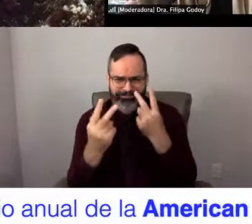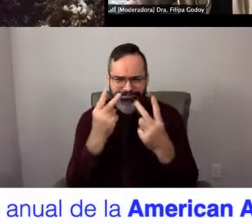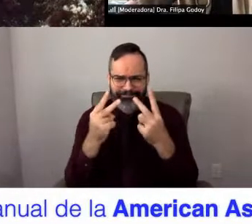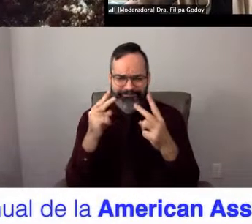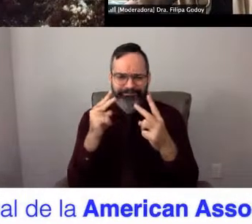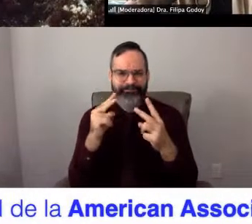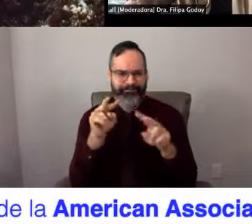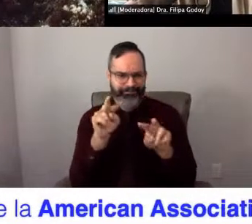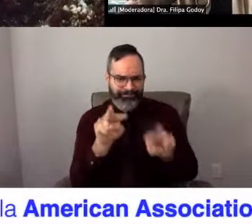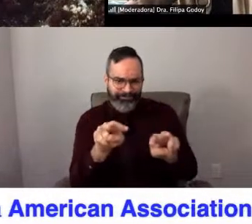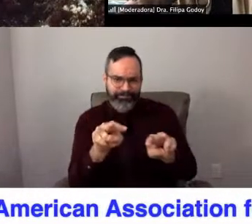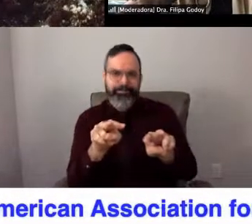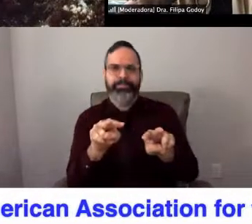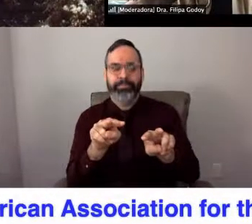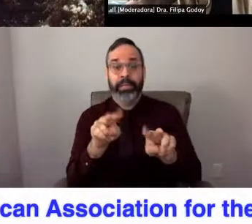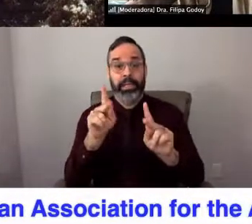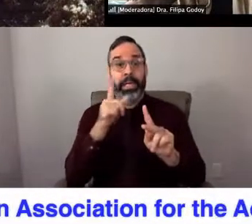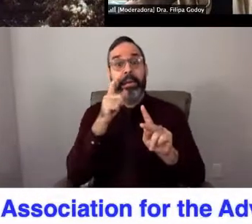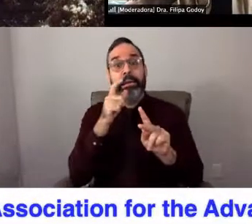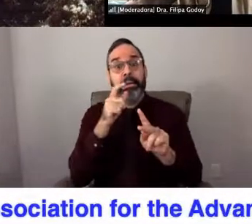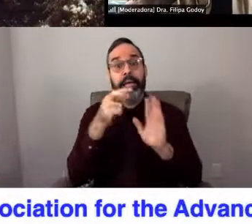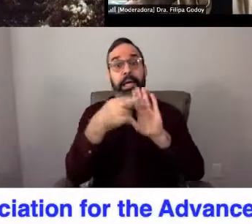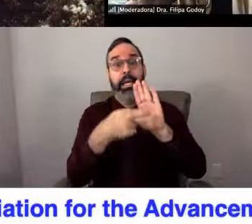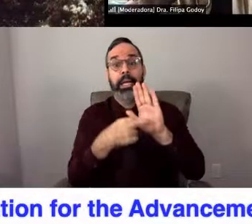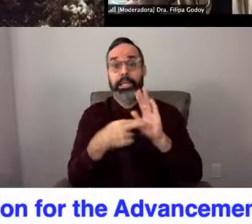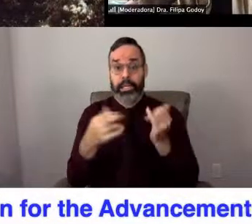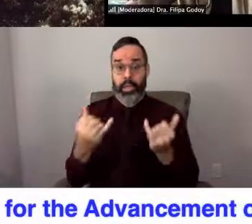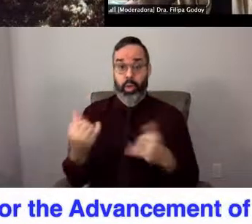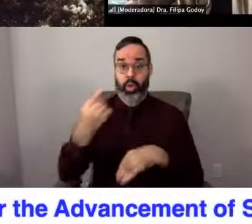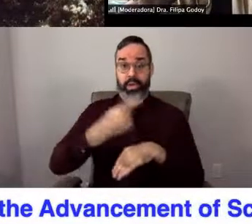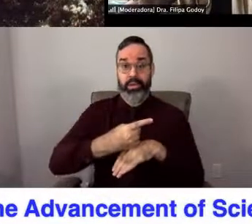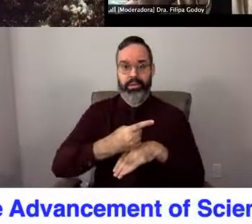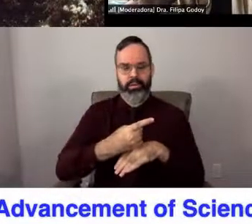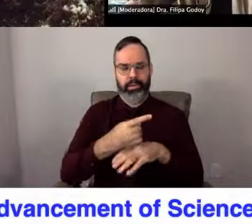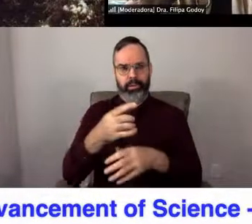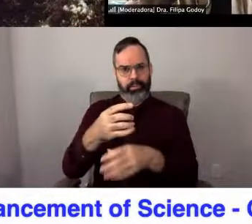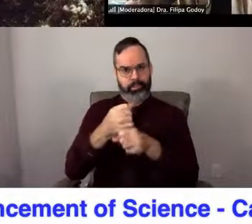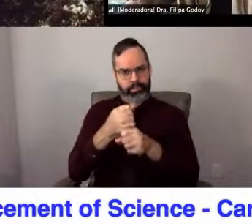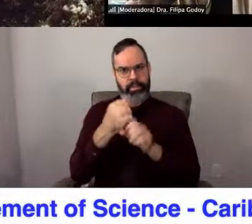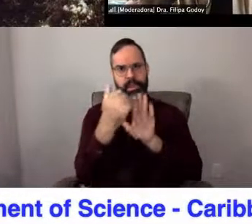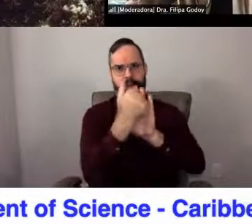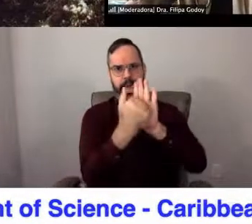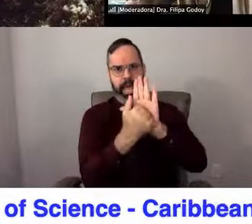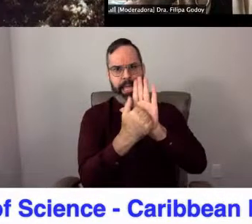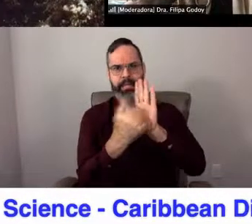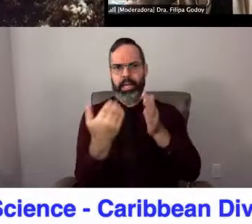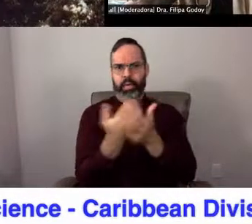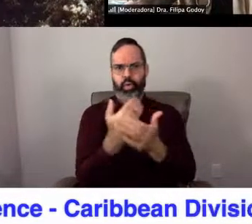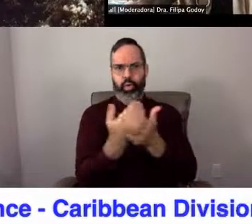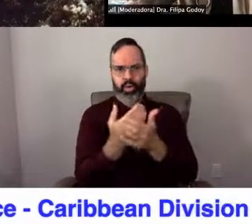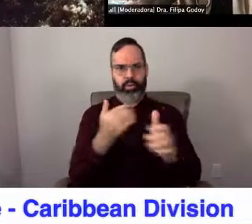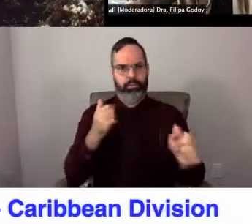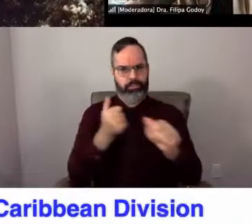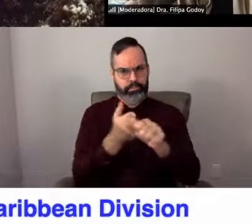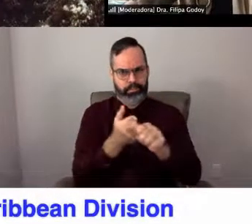Los que se pudieron registrar recibieron hoy la agenda actualizada. El tema de ayer